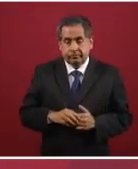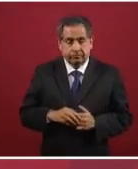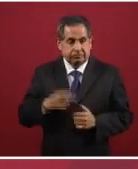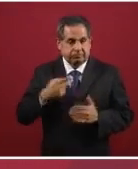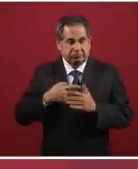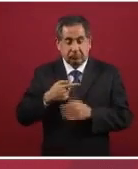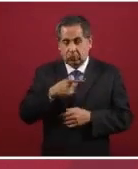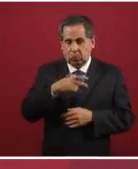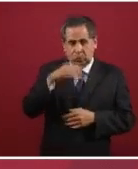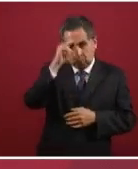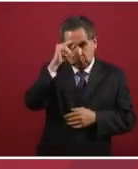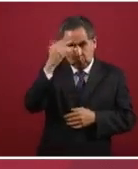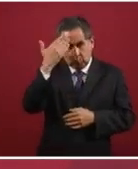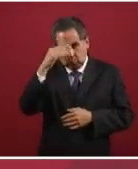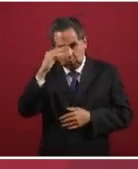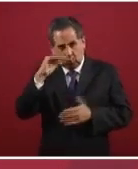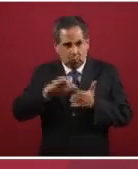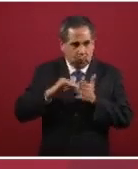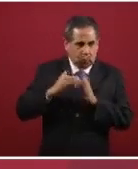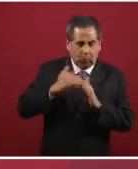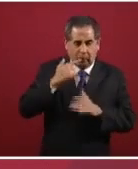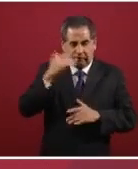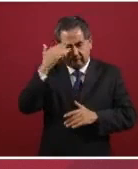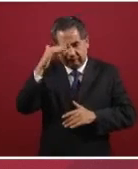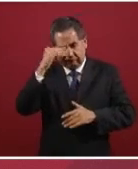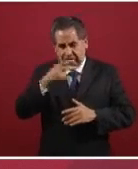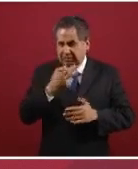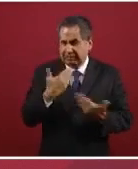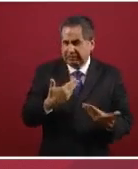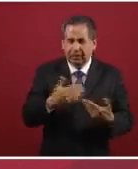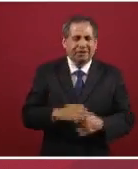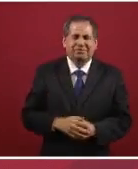audaz, que son muy vivos.